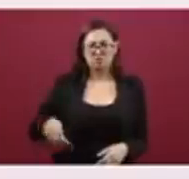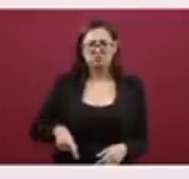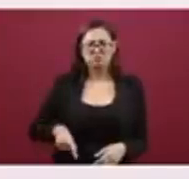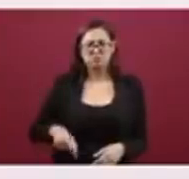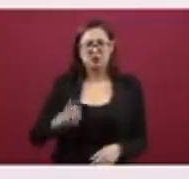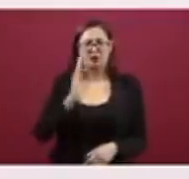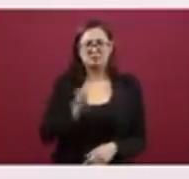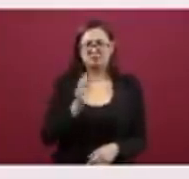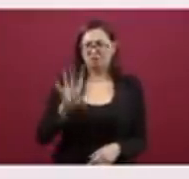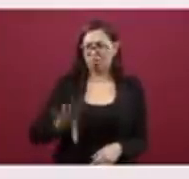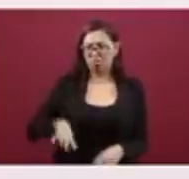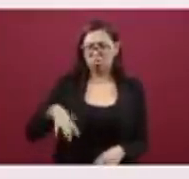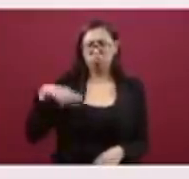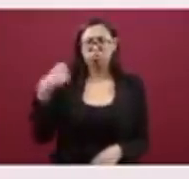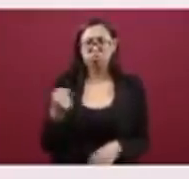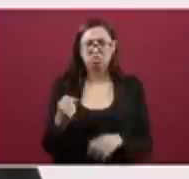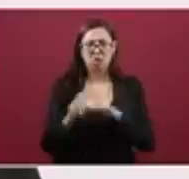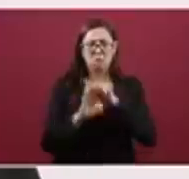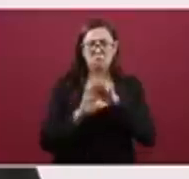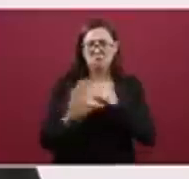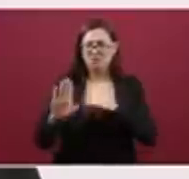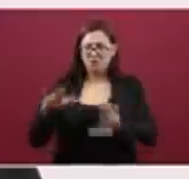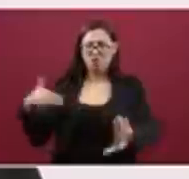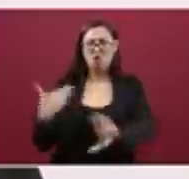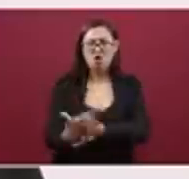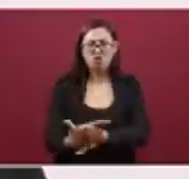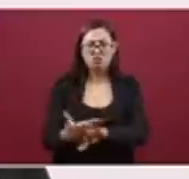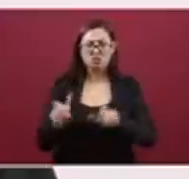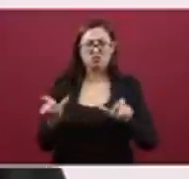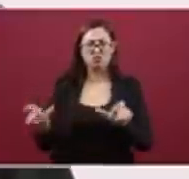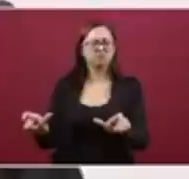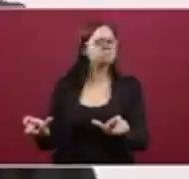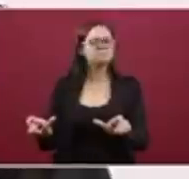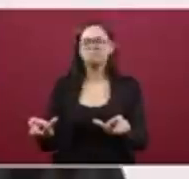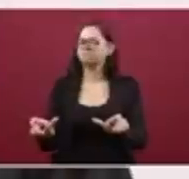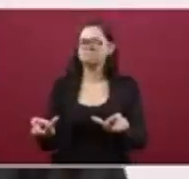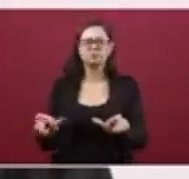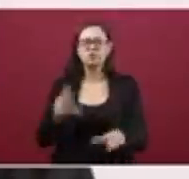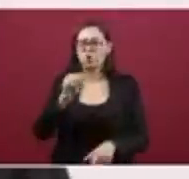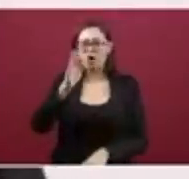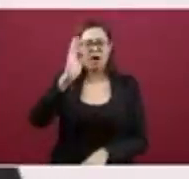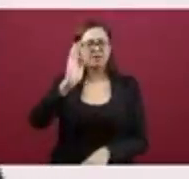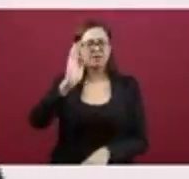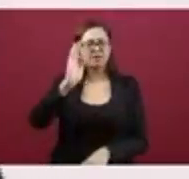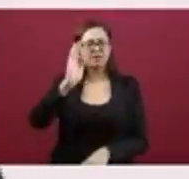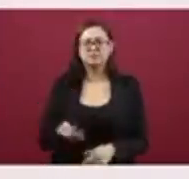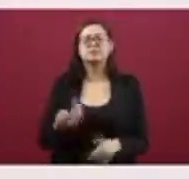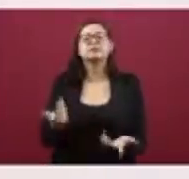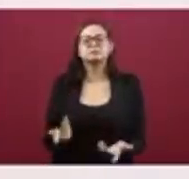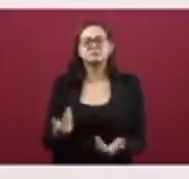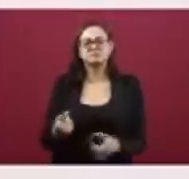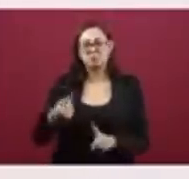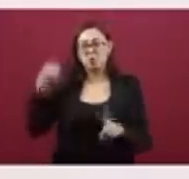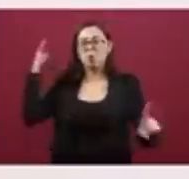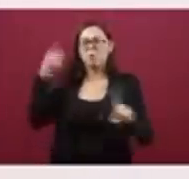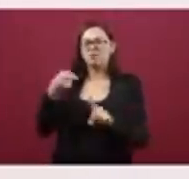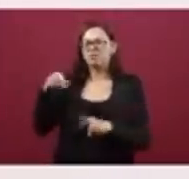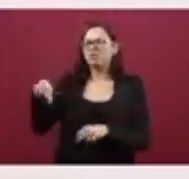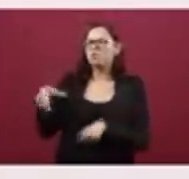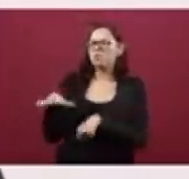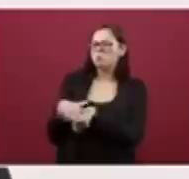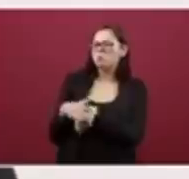para contener la migración sino que se propone atender las causas que la